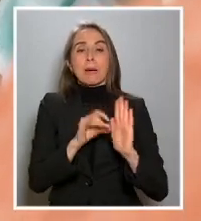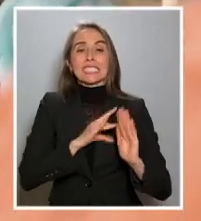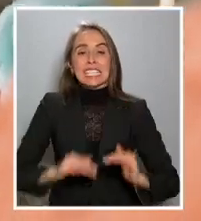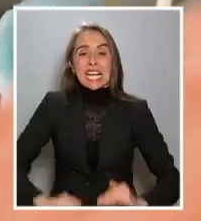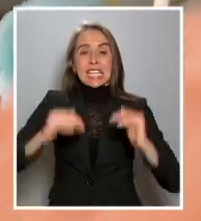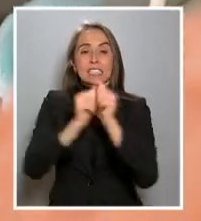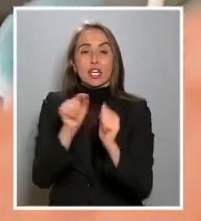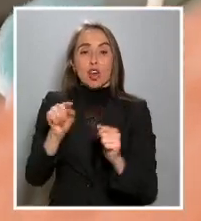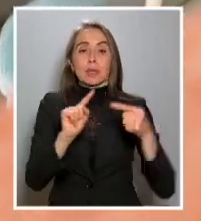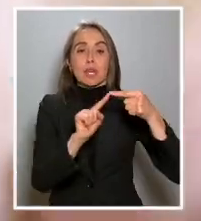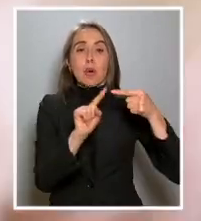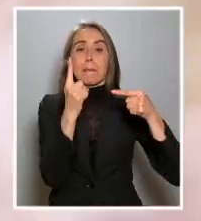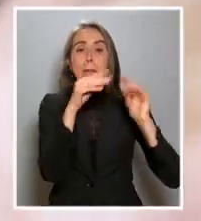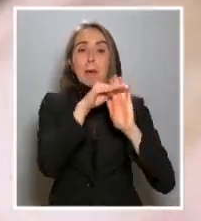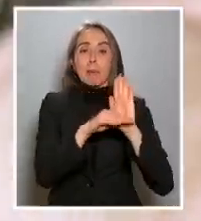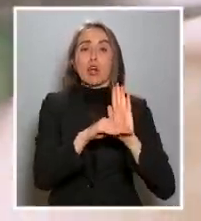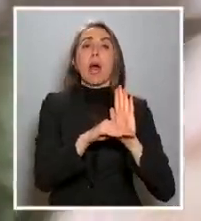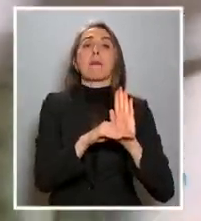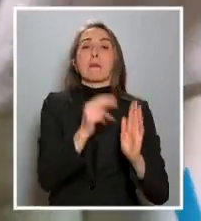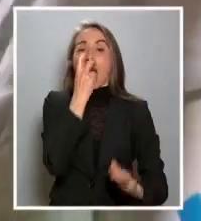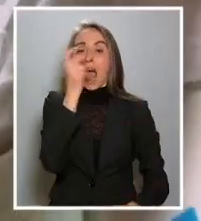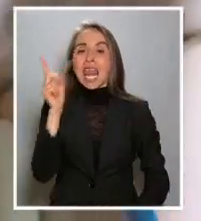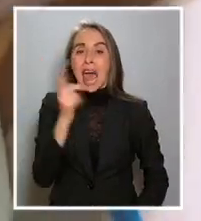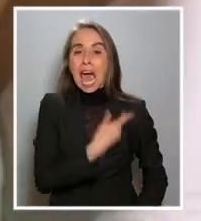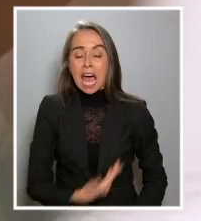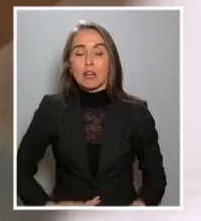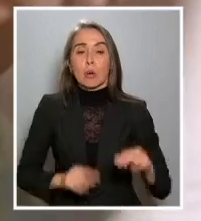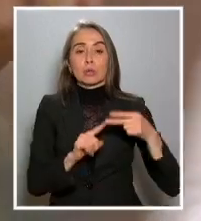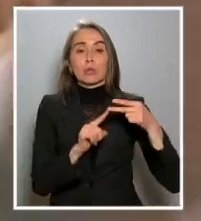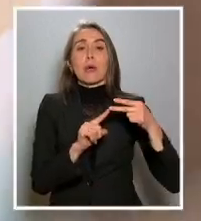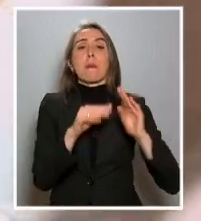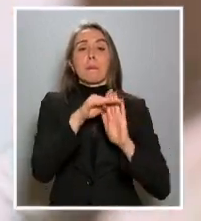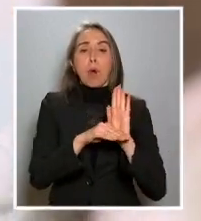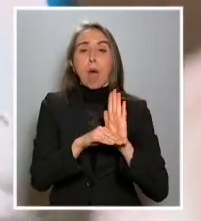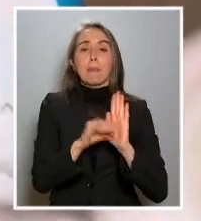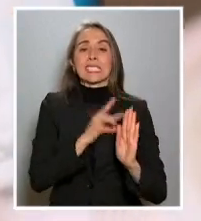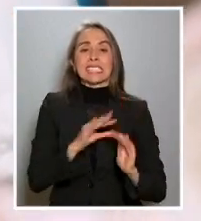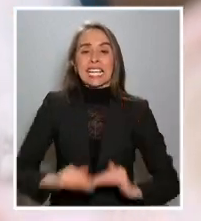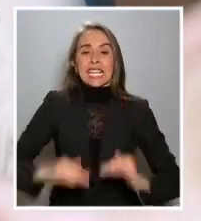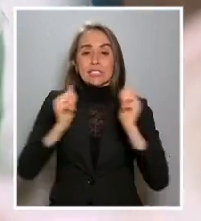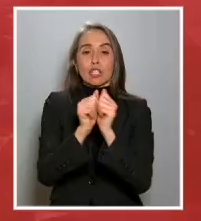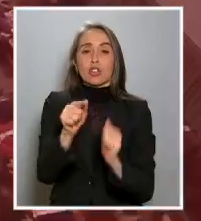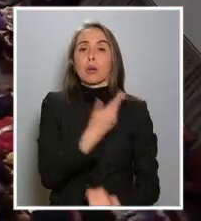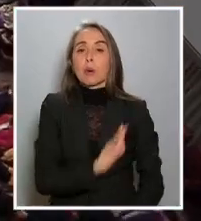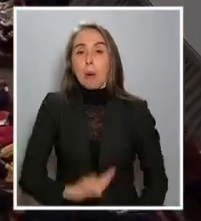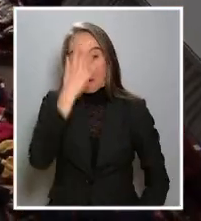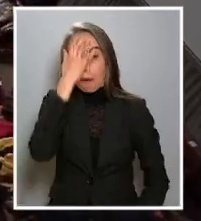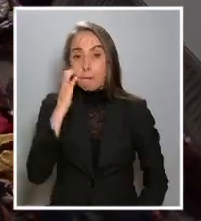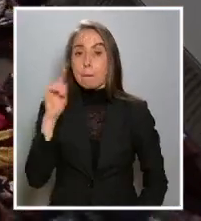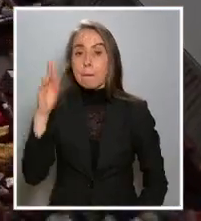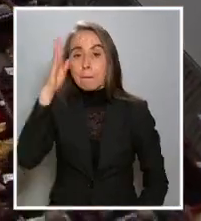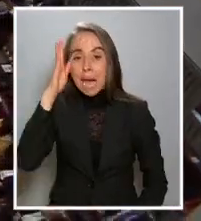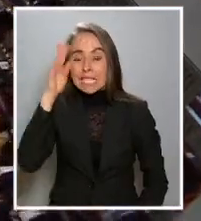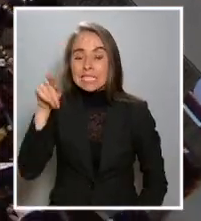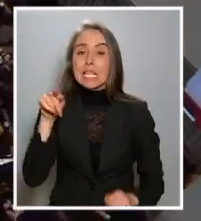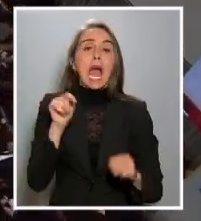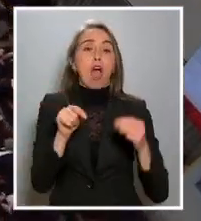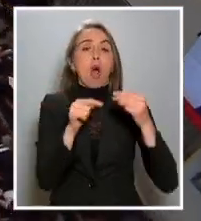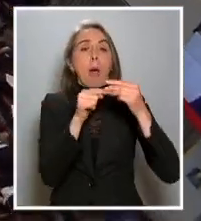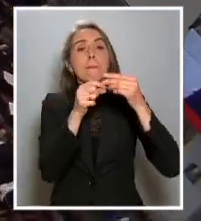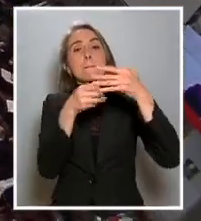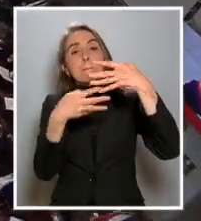Bachelet, fue señero en esto y lo que estamos haciendo es consolidarlo y ampliarlo